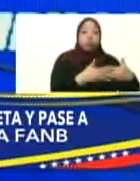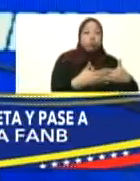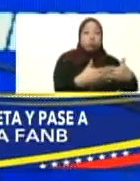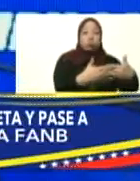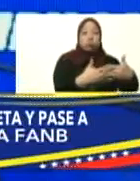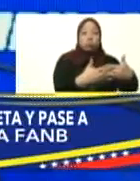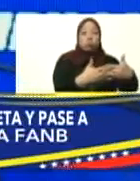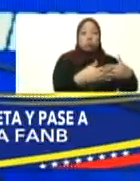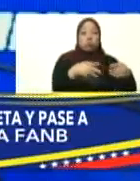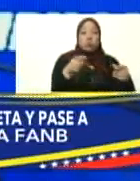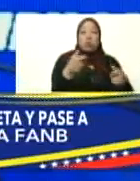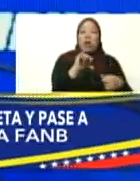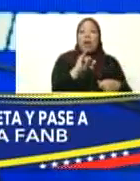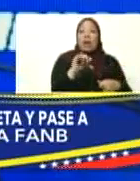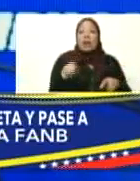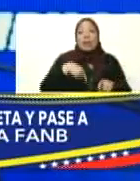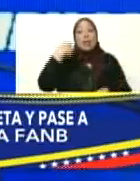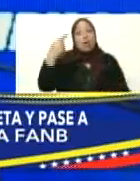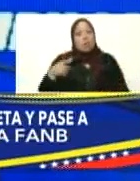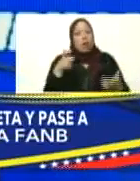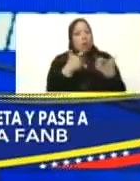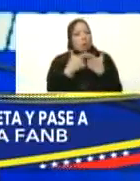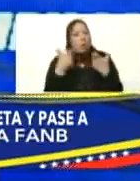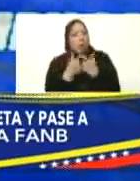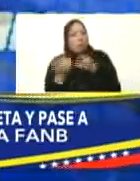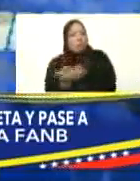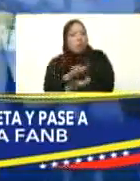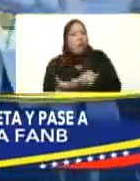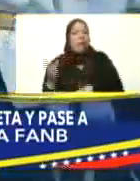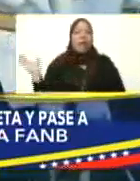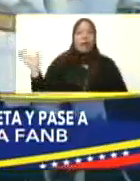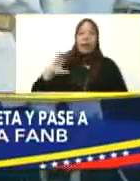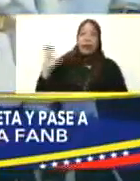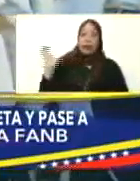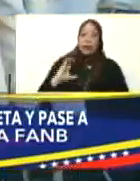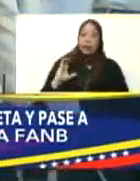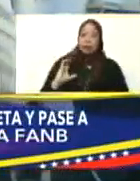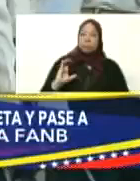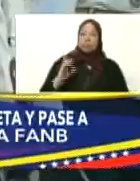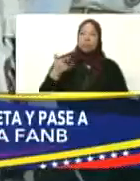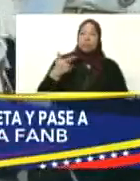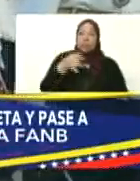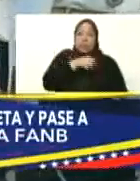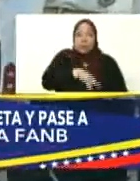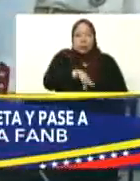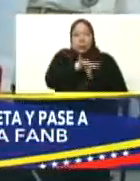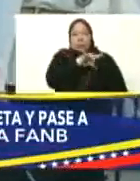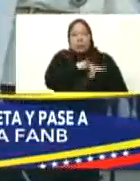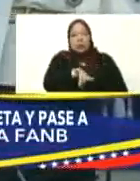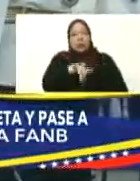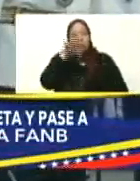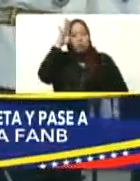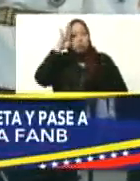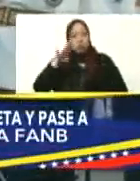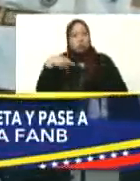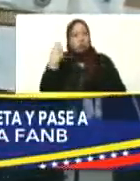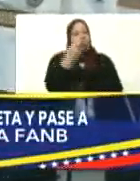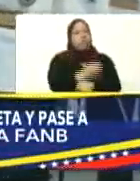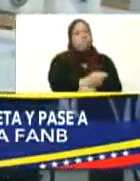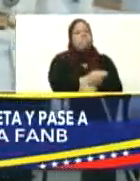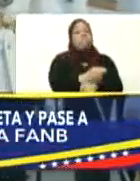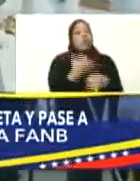Posterior al Caracazo, ya como oficiales de la República, sentíamos que había llegado el momento de ir a la